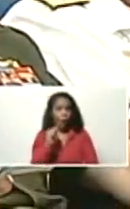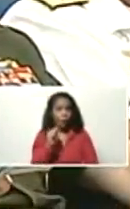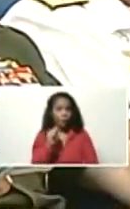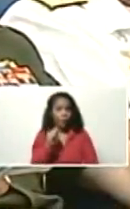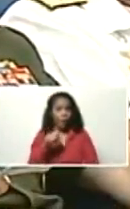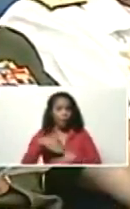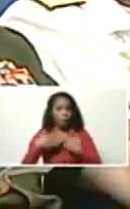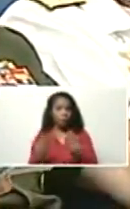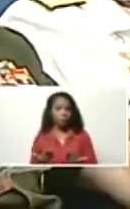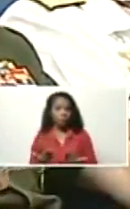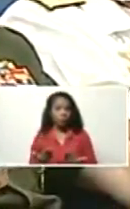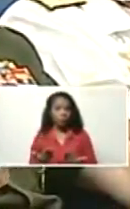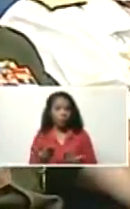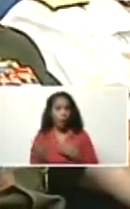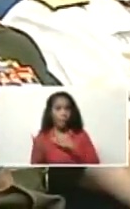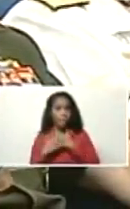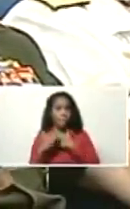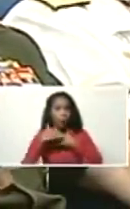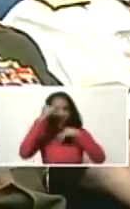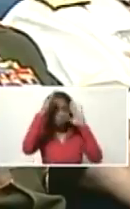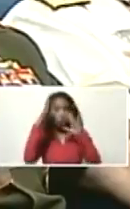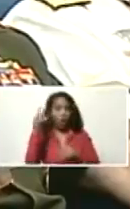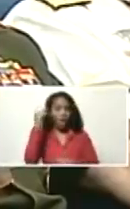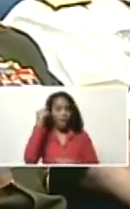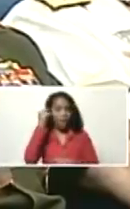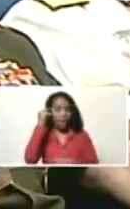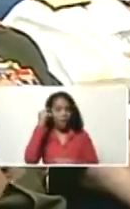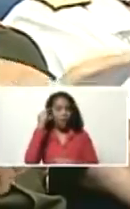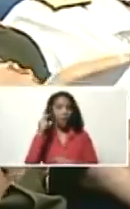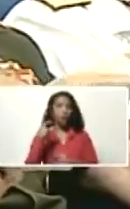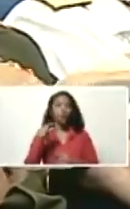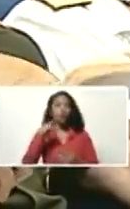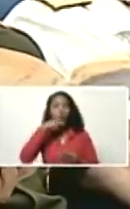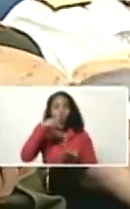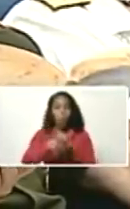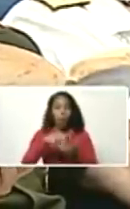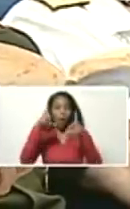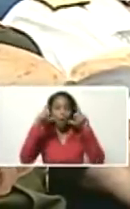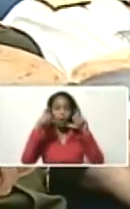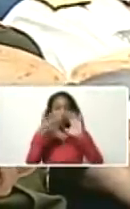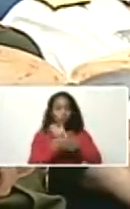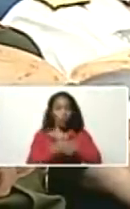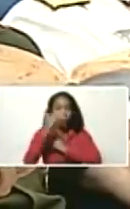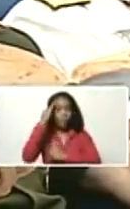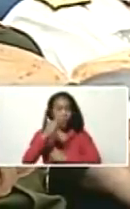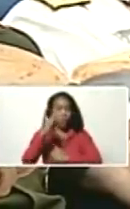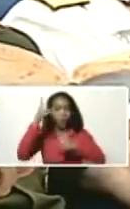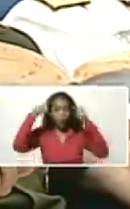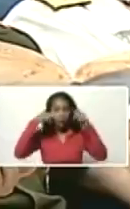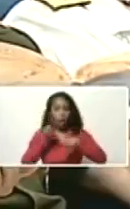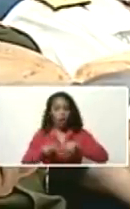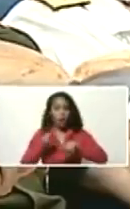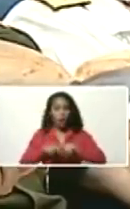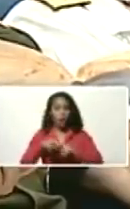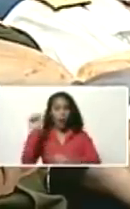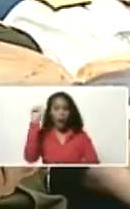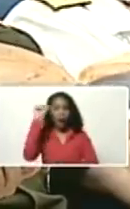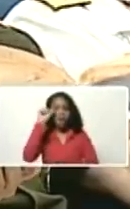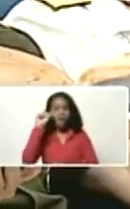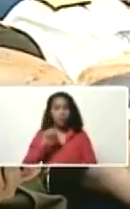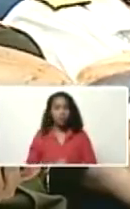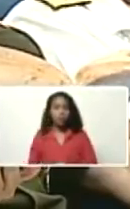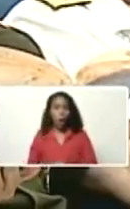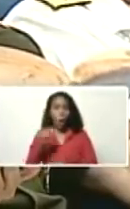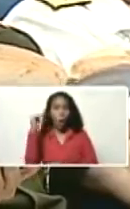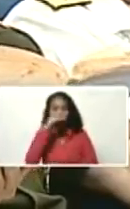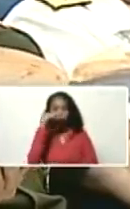la que me llamó la atención la fecha que usted menciona de la fotografía del comandante Chávez con los niños de Afganistán. Octubre,